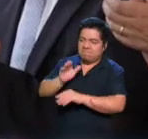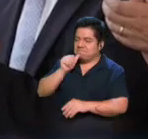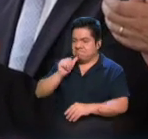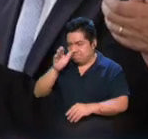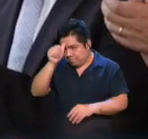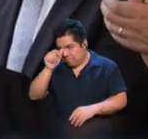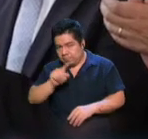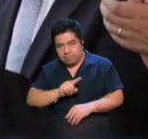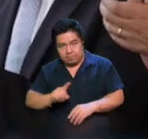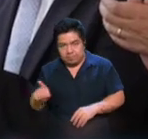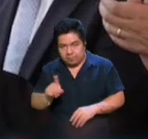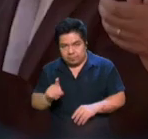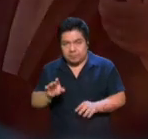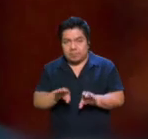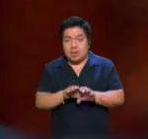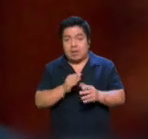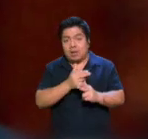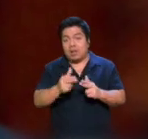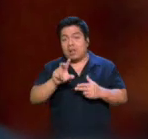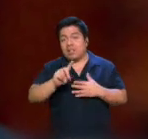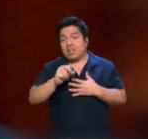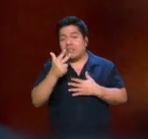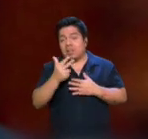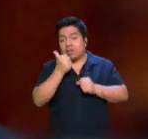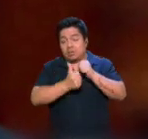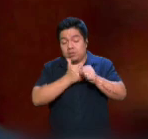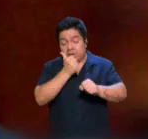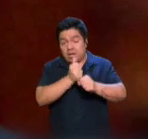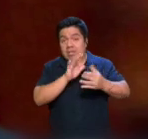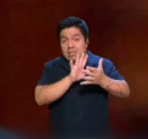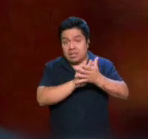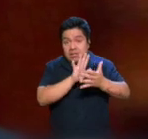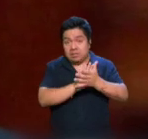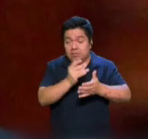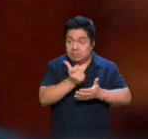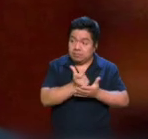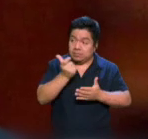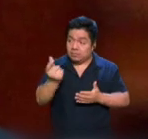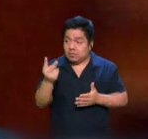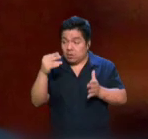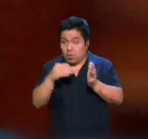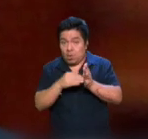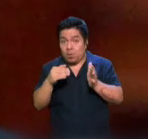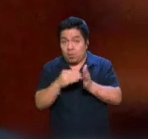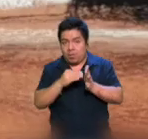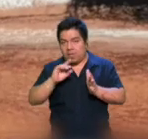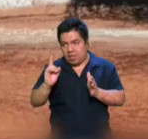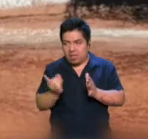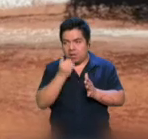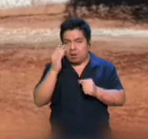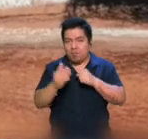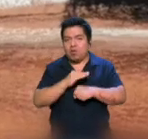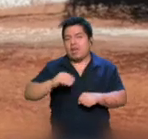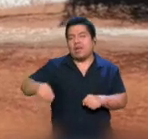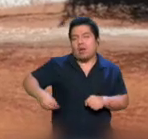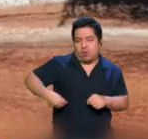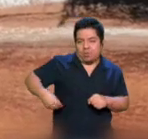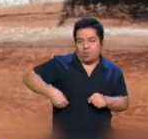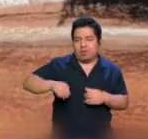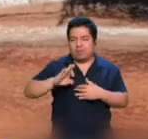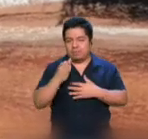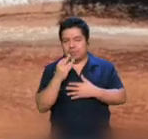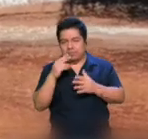octubre, que consiste en cumplir una pena de 38 años en prisión y pagar una multa de $2 millones tras ser hallado culpable en febrero